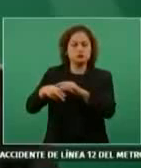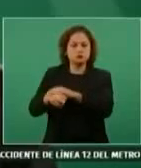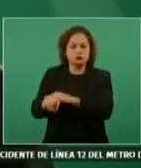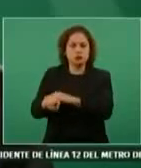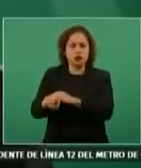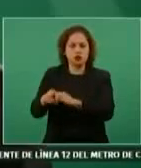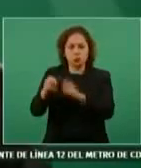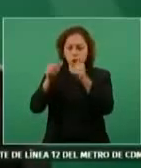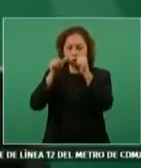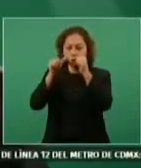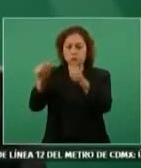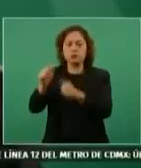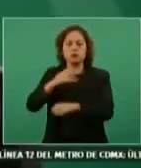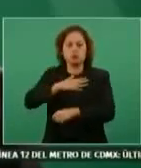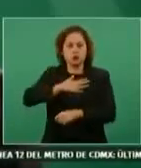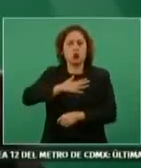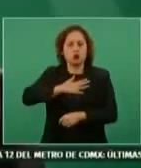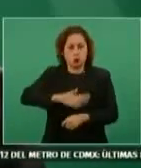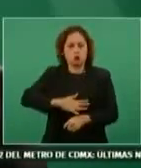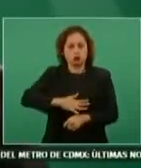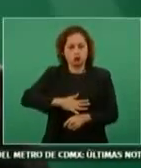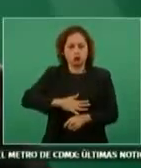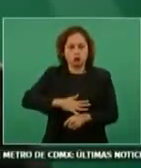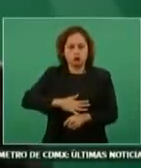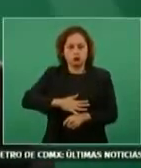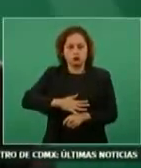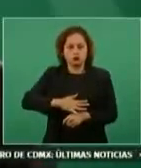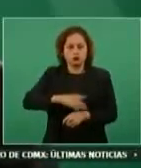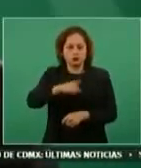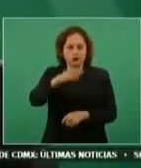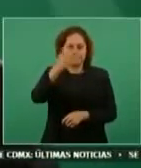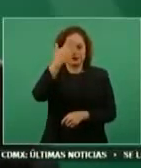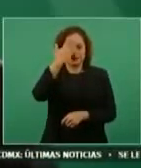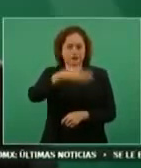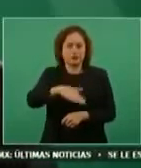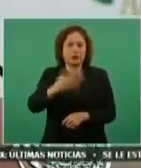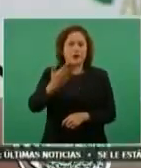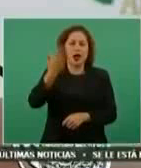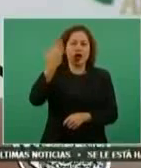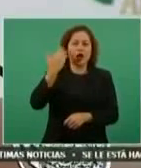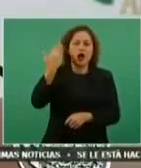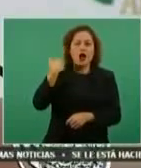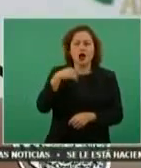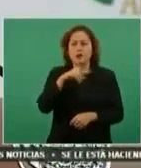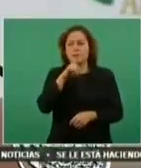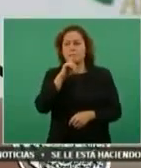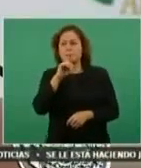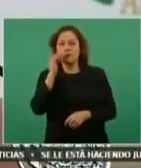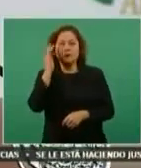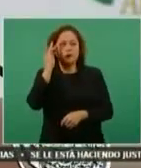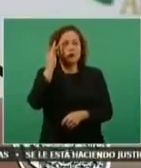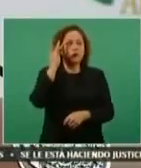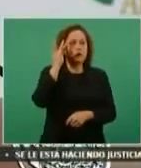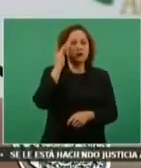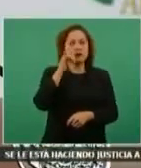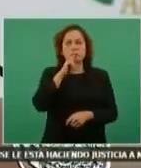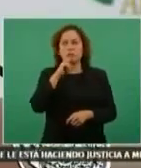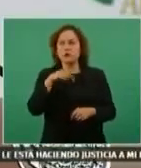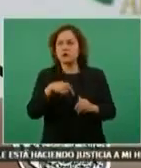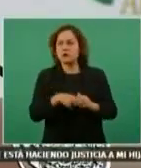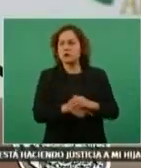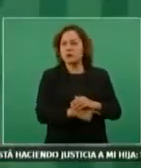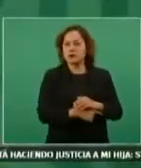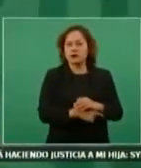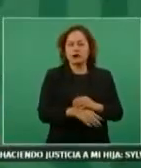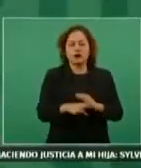Tejes y manejes de la situación. López Obrador asegura que este no es el camino, que lo correcto es denunciar y protestar, pero